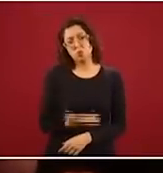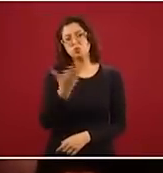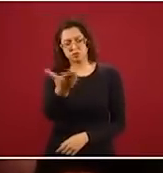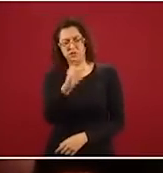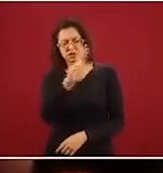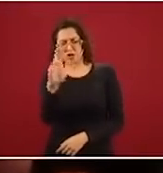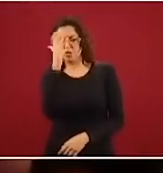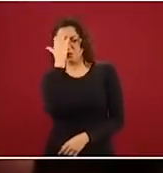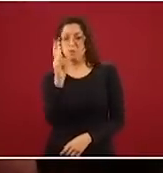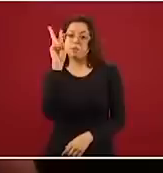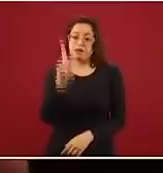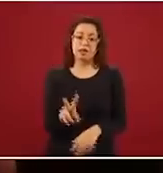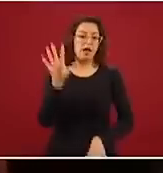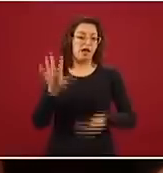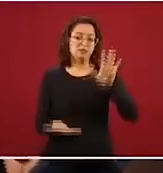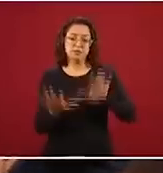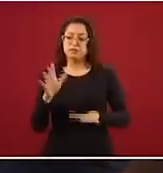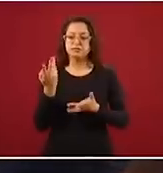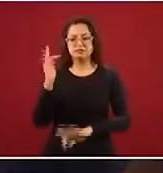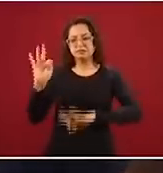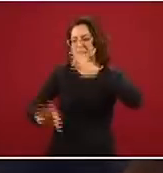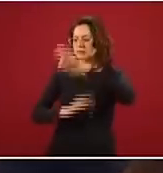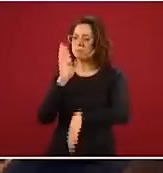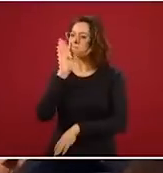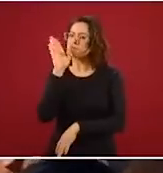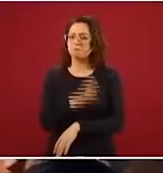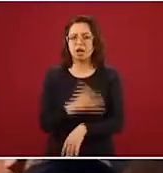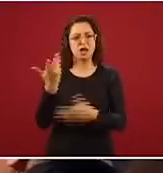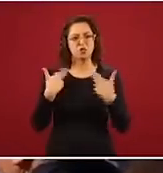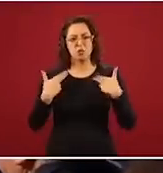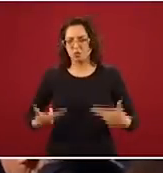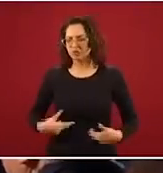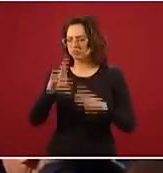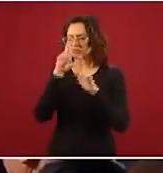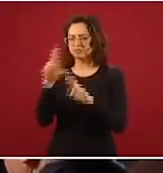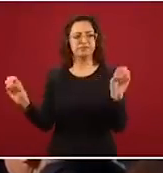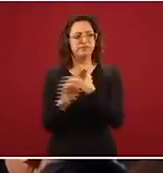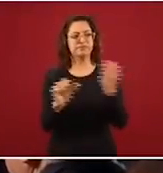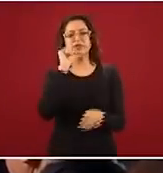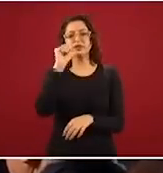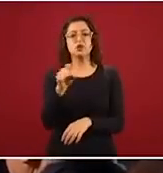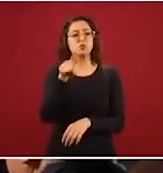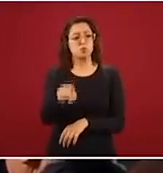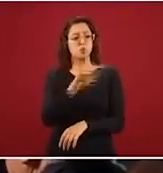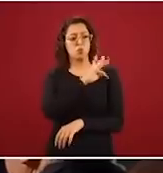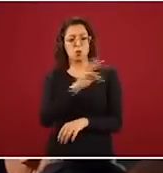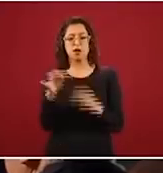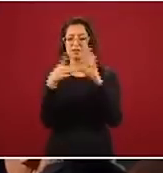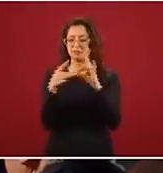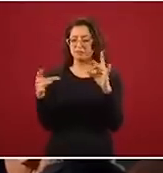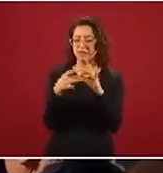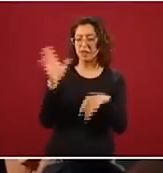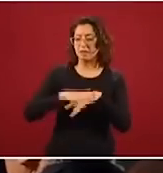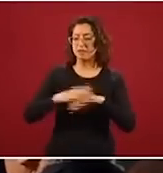perdido esta humanización hacia los derechohabientes. Si nos pueden detallar, esta sería una primera pregunta, si nos